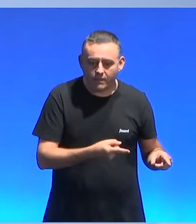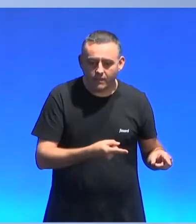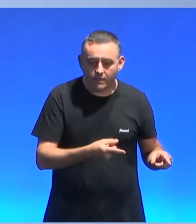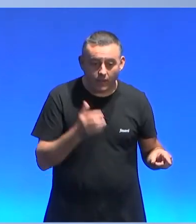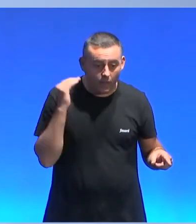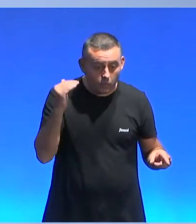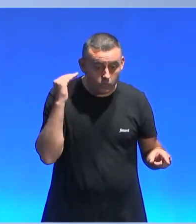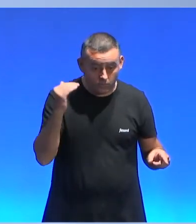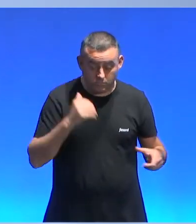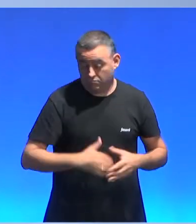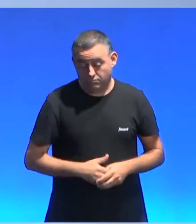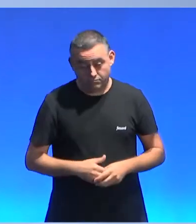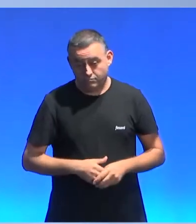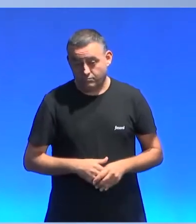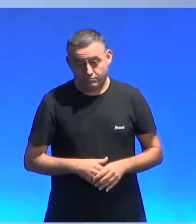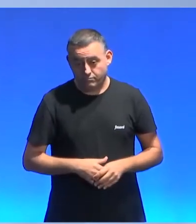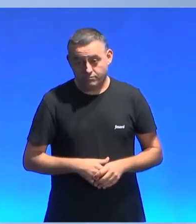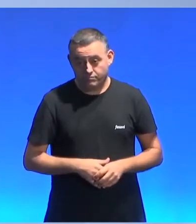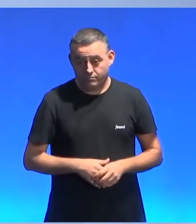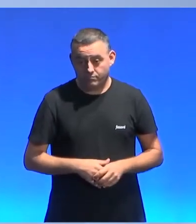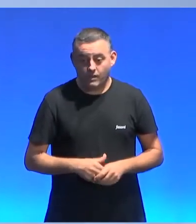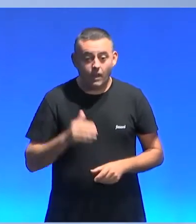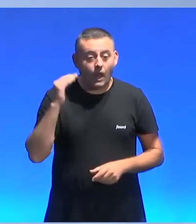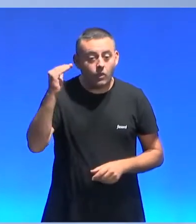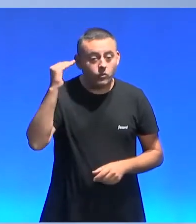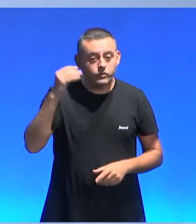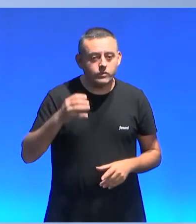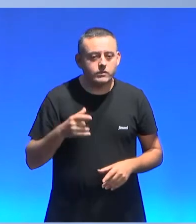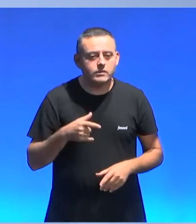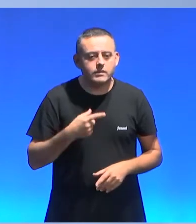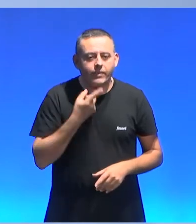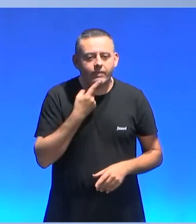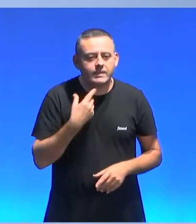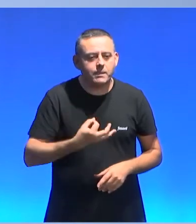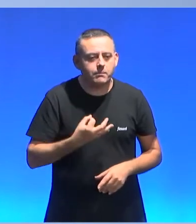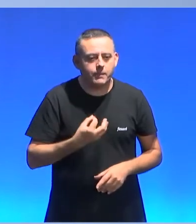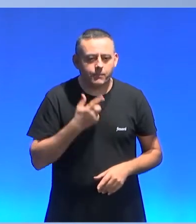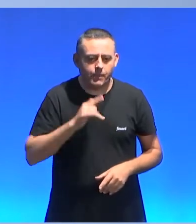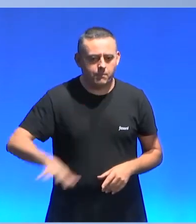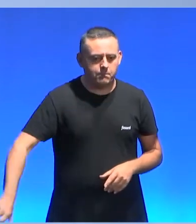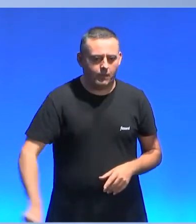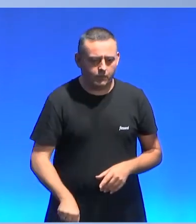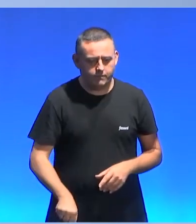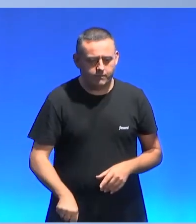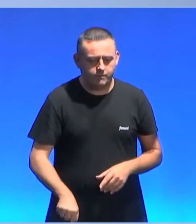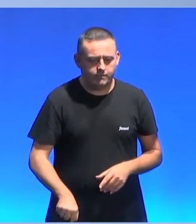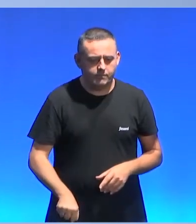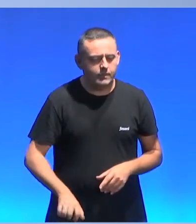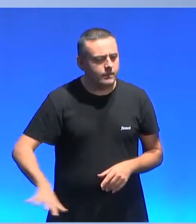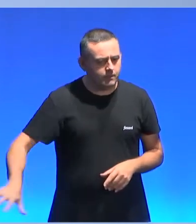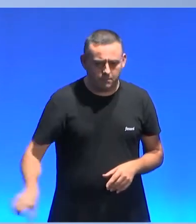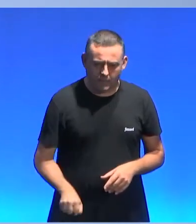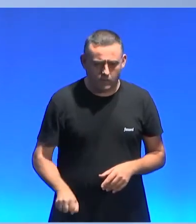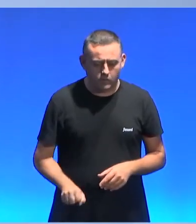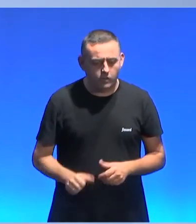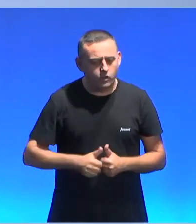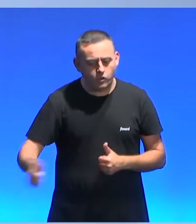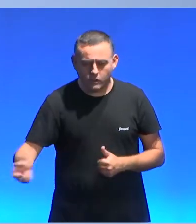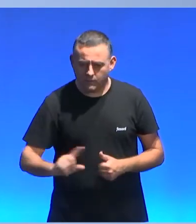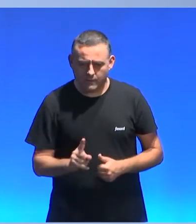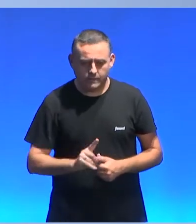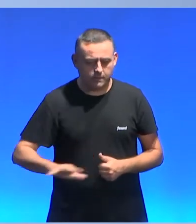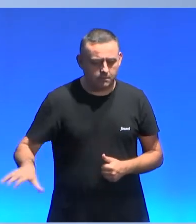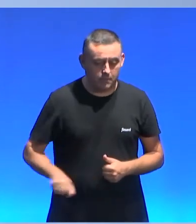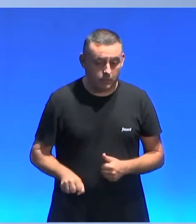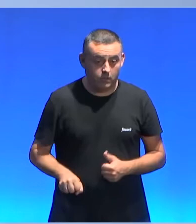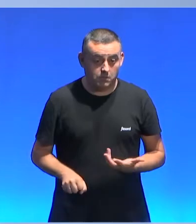siempre, deme la mano, no alejanarte. Por lo cual esta